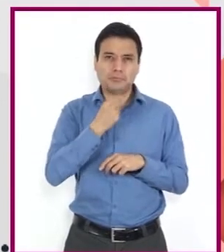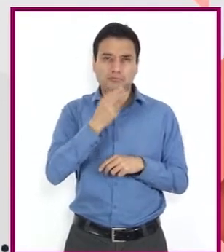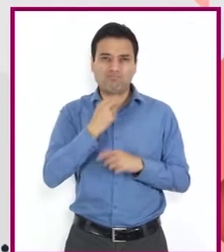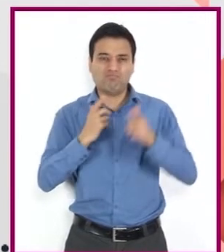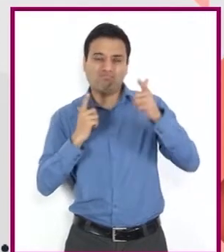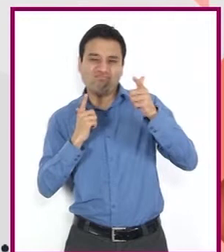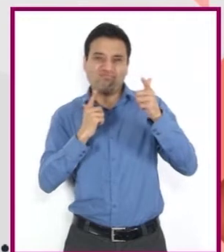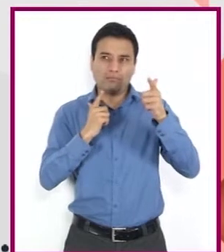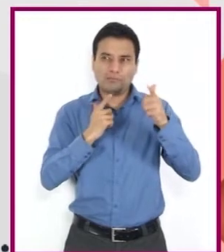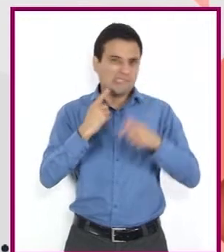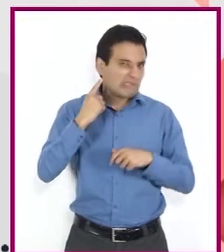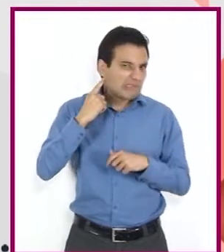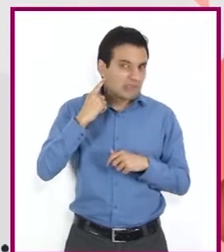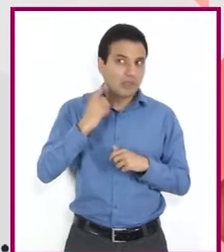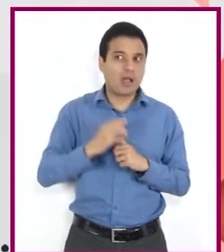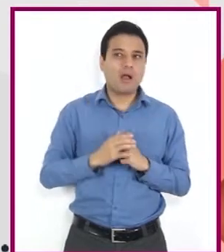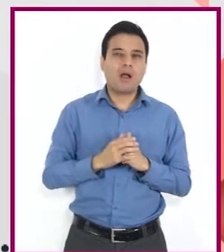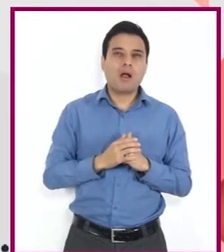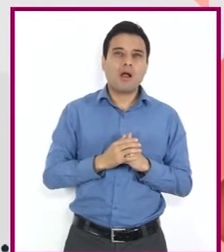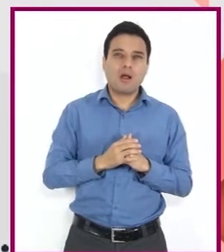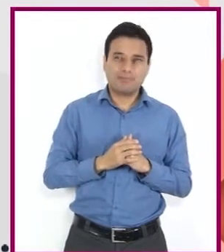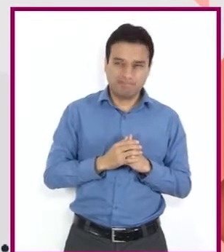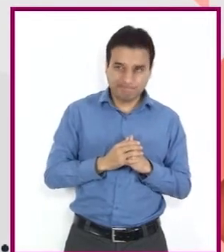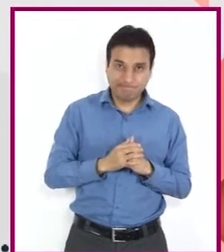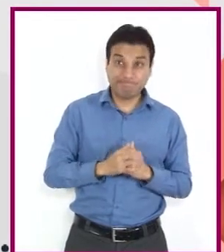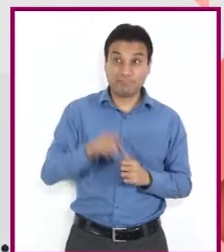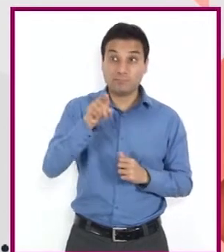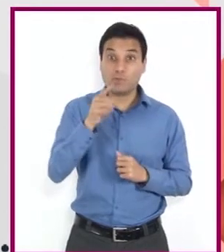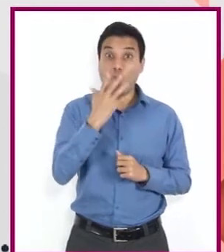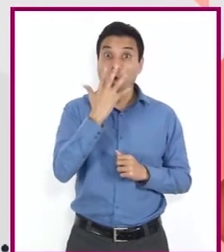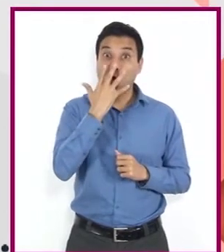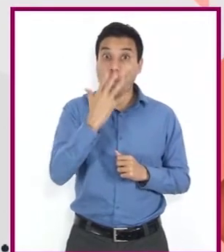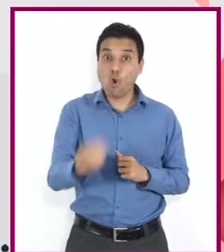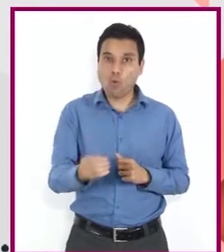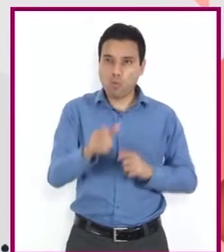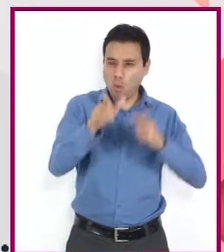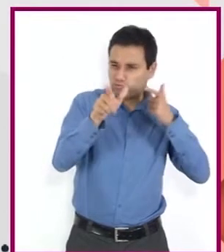conmoción y de un disparo dejó sin vida al lobo.